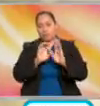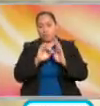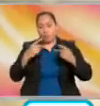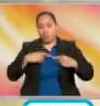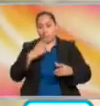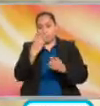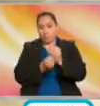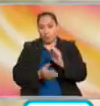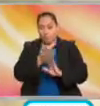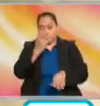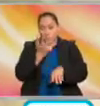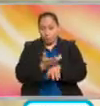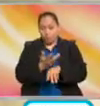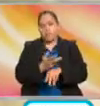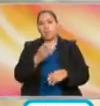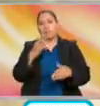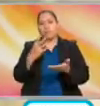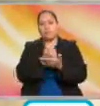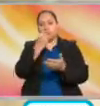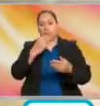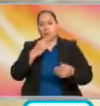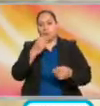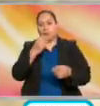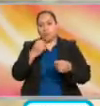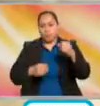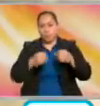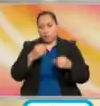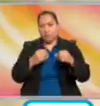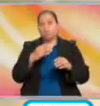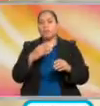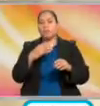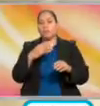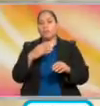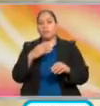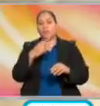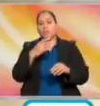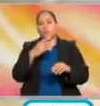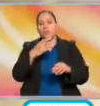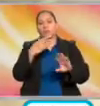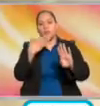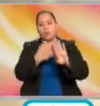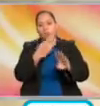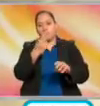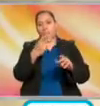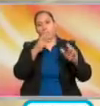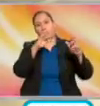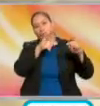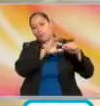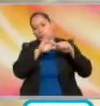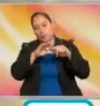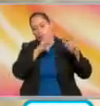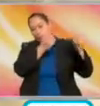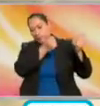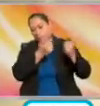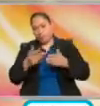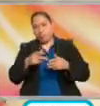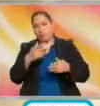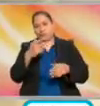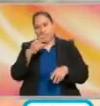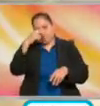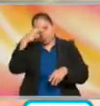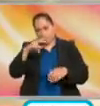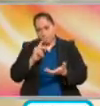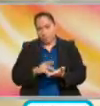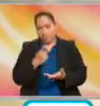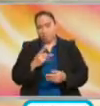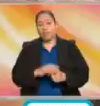es el que gana estos juicios en contra de estas deportaciones. Sí. Y en el tema del comercio, pues estamos